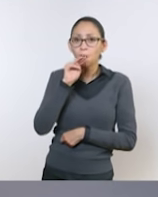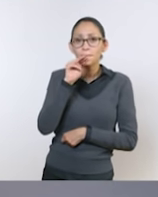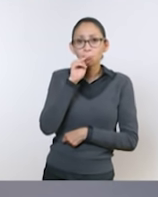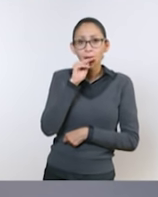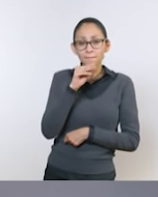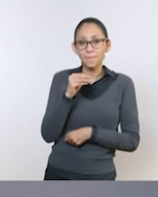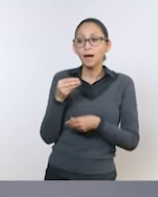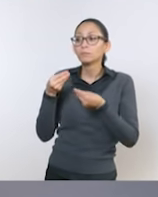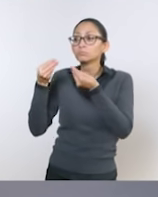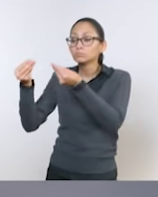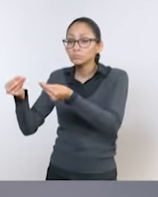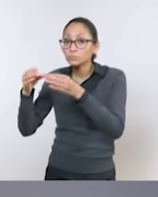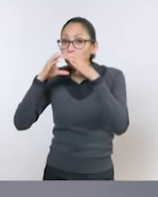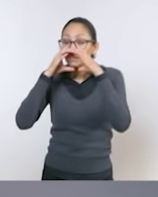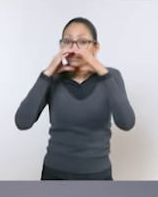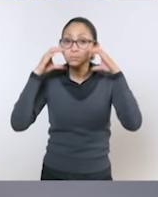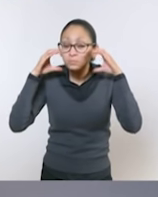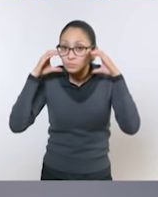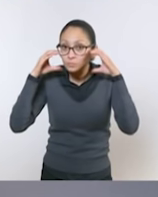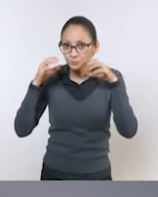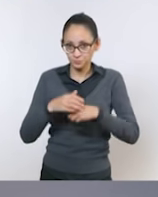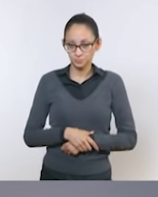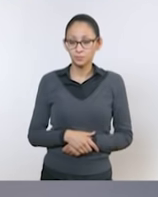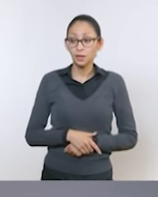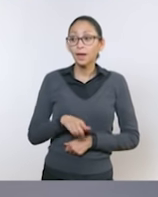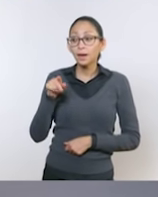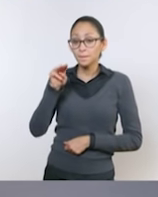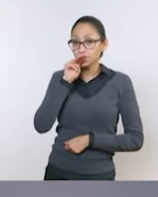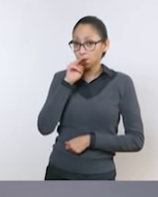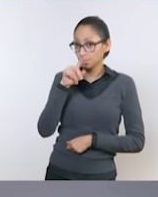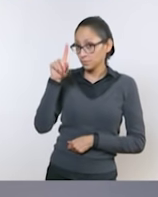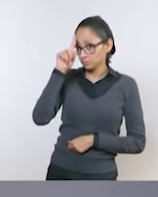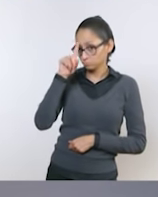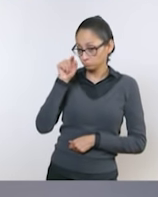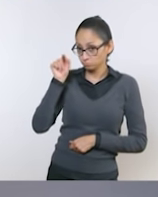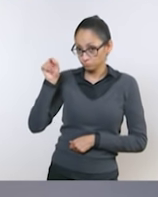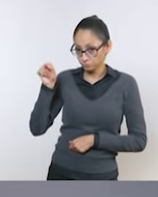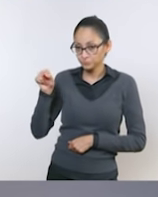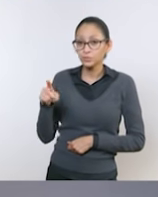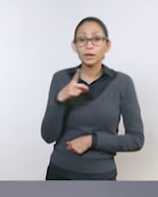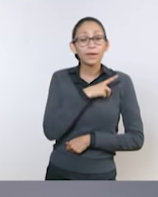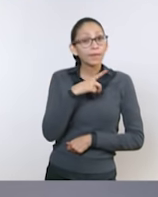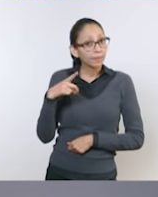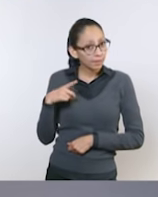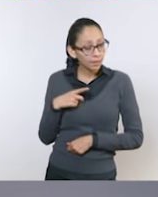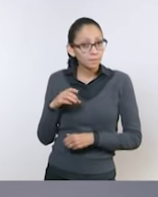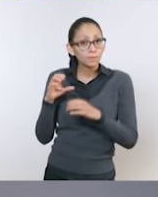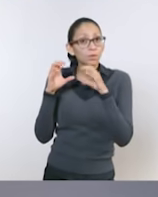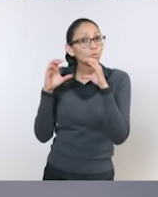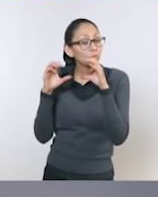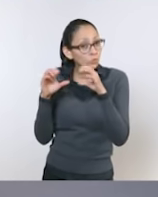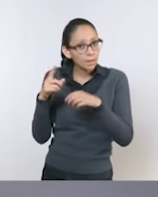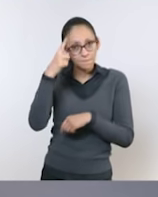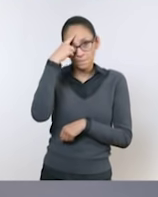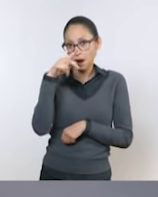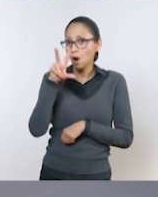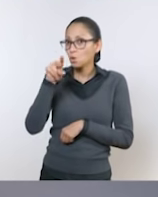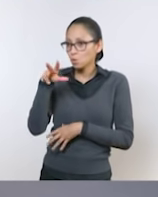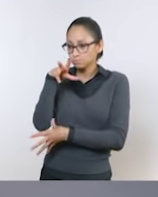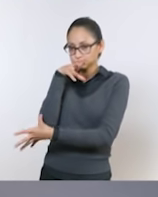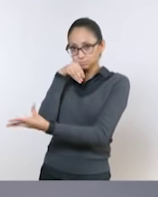Margarita, su mamá le colocó un cubreboca y le advirtió que debe de